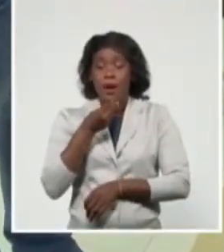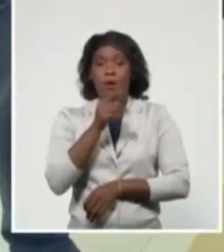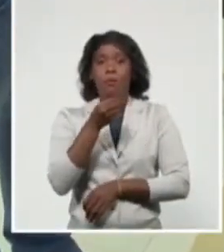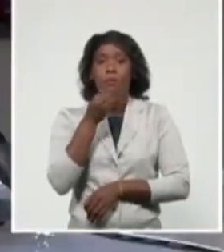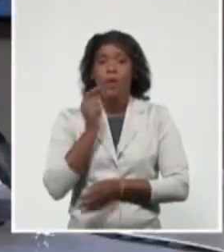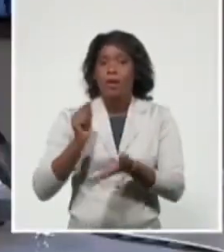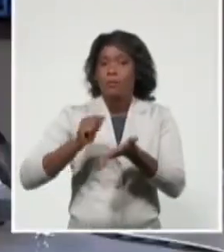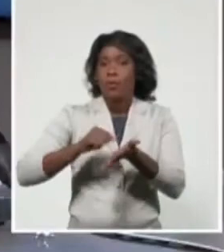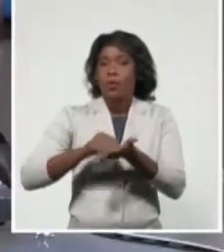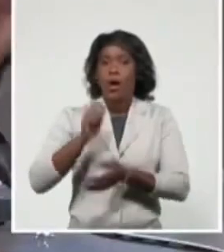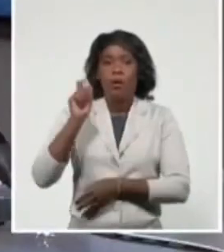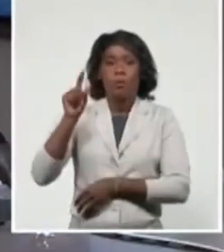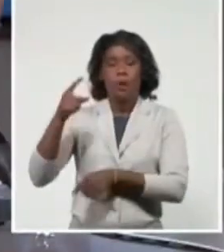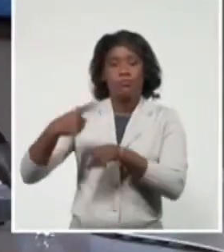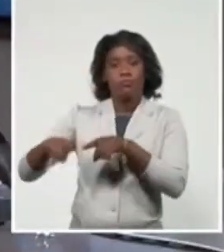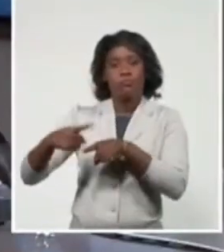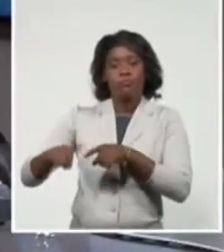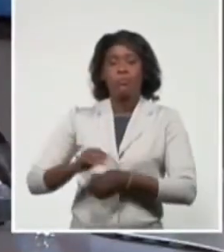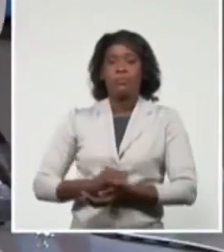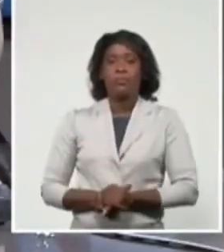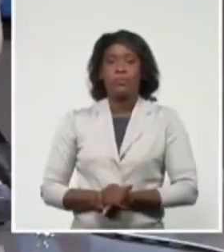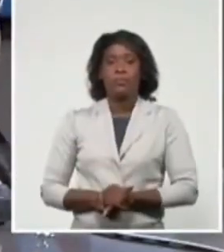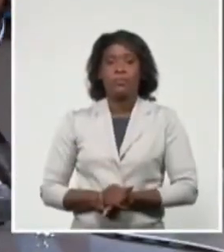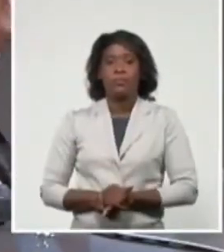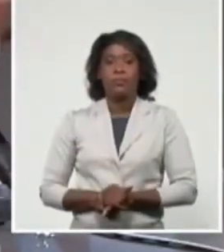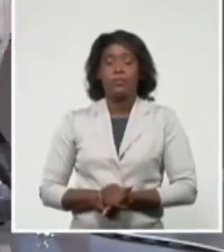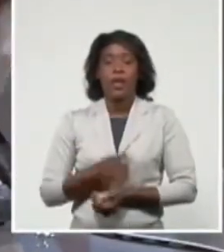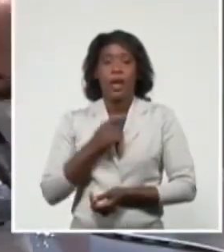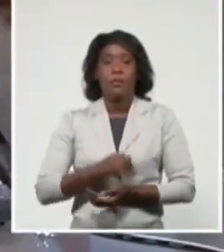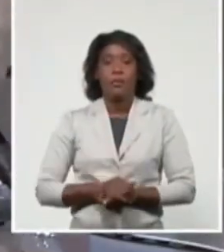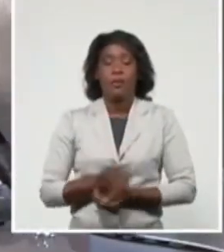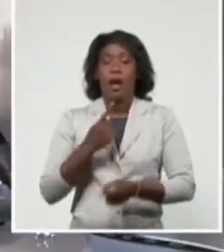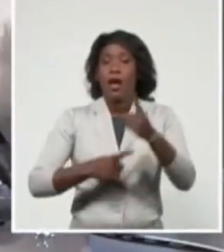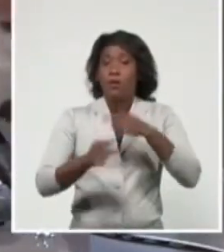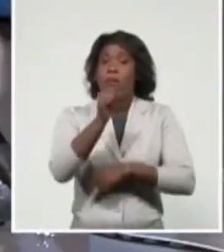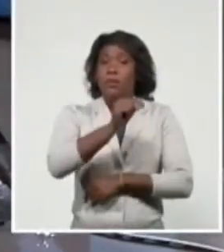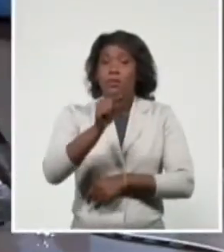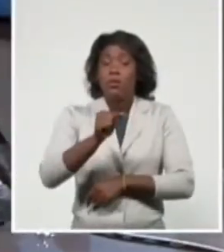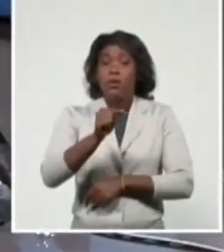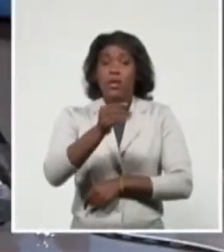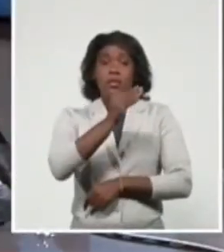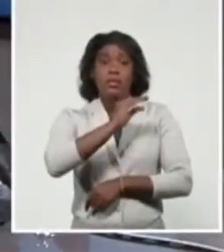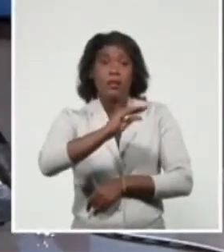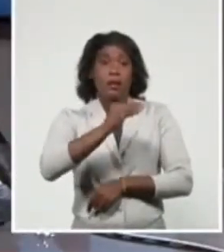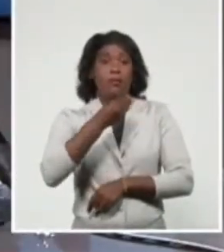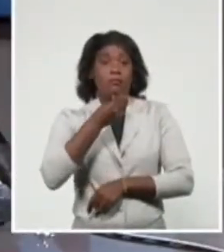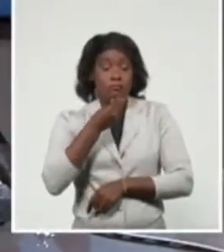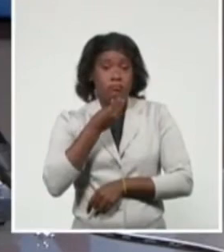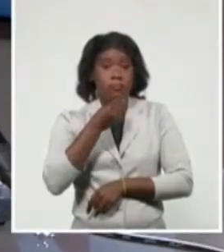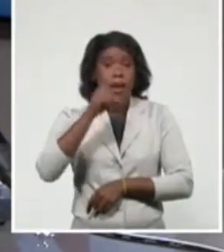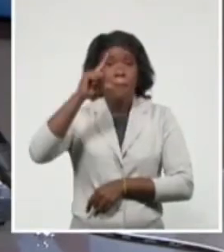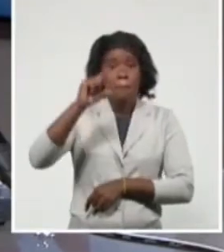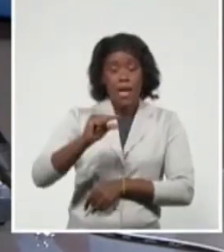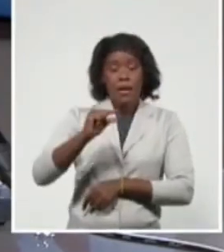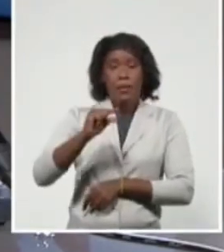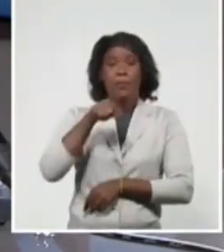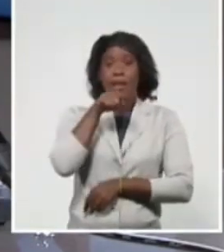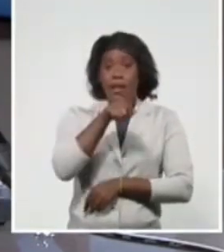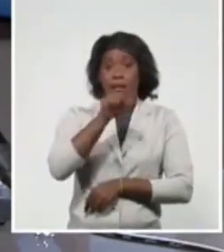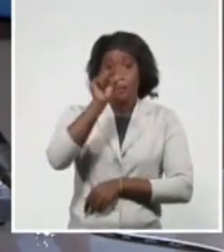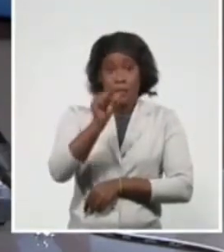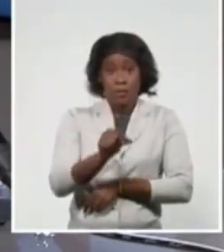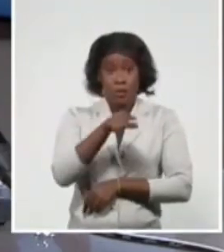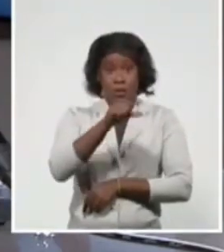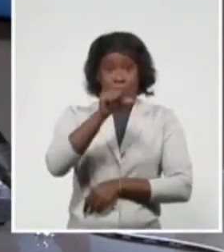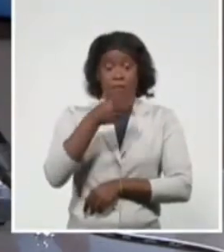mínima nunca va a ser más chiquito, la mínima, que el costo de la canasta. El salario mínimo siempre va a